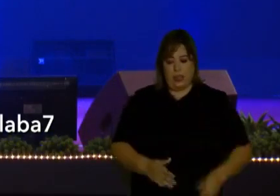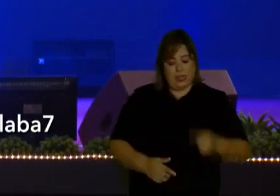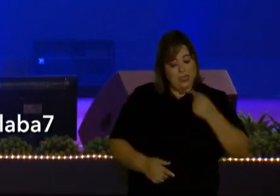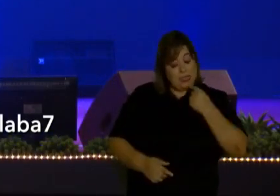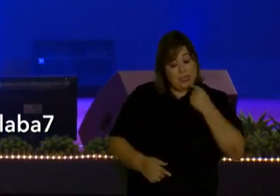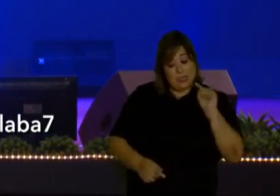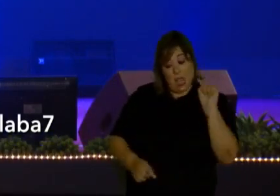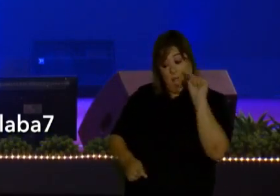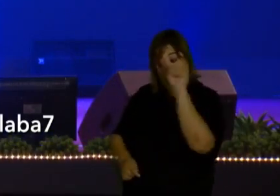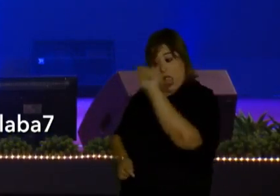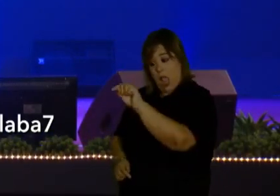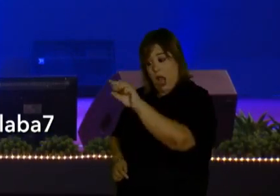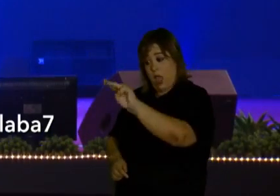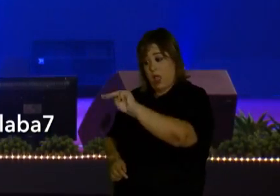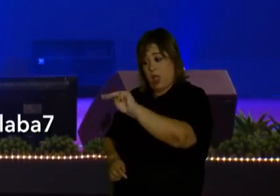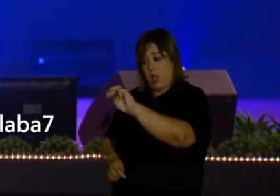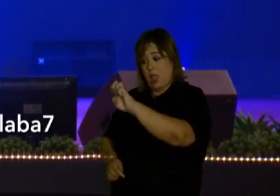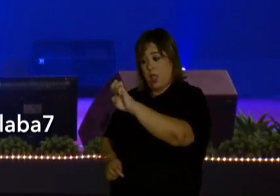Melquisedec